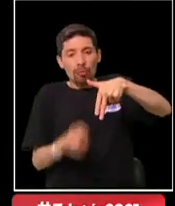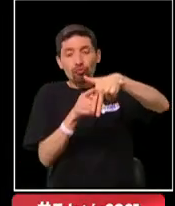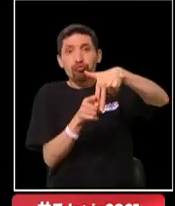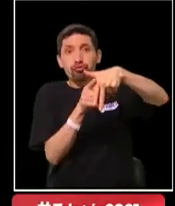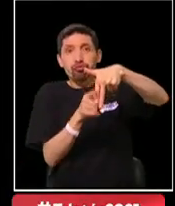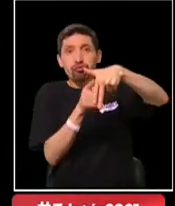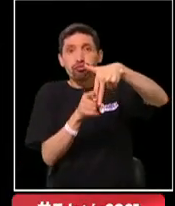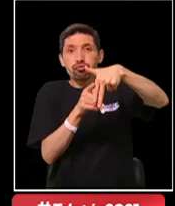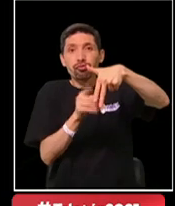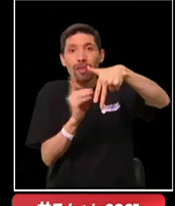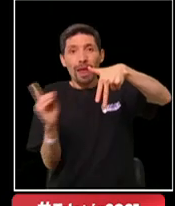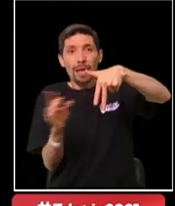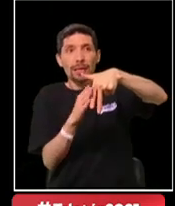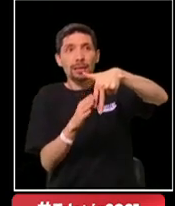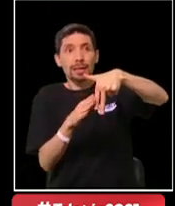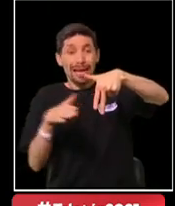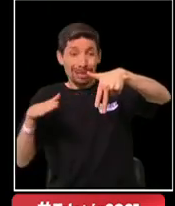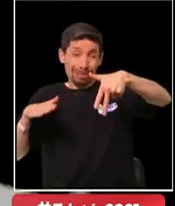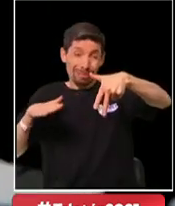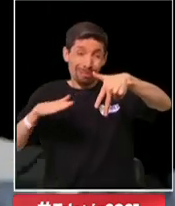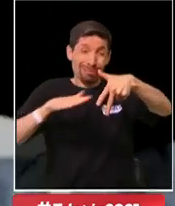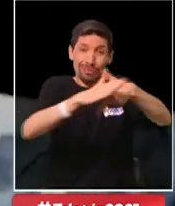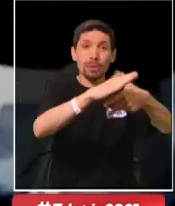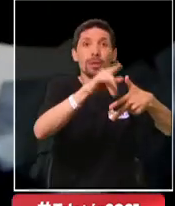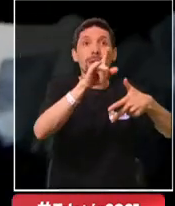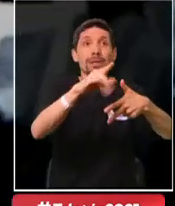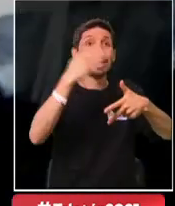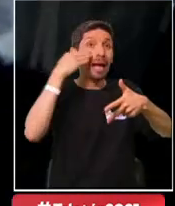camión pasó por encima. Estuvieron a punto de amputarle la pierna.